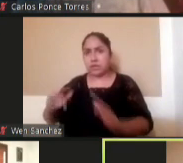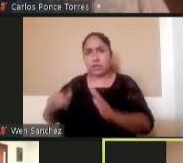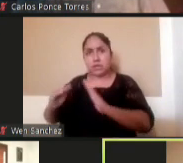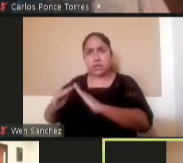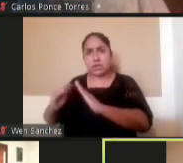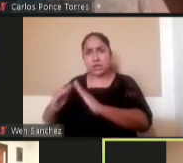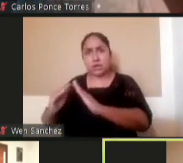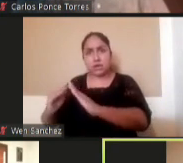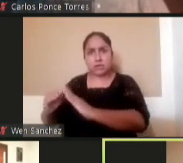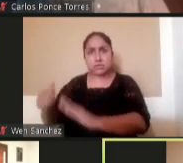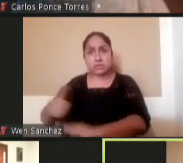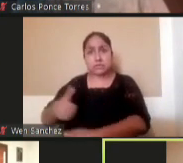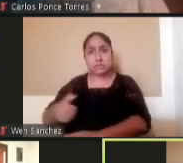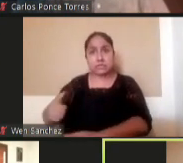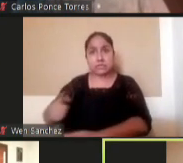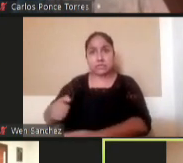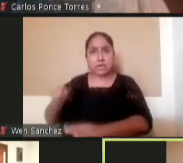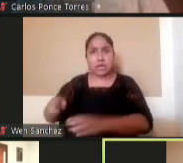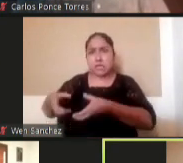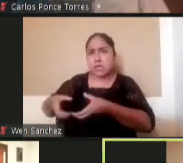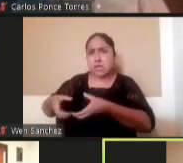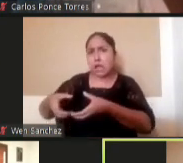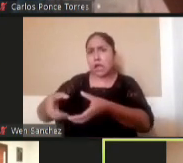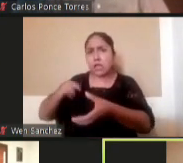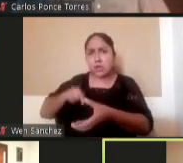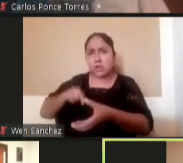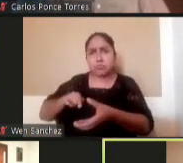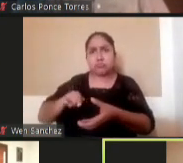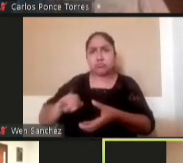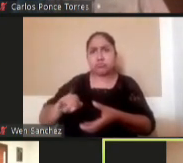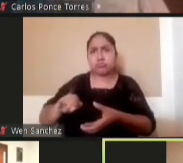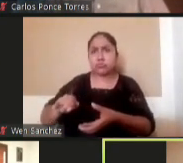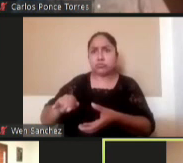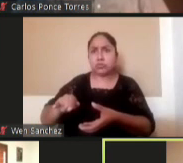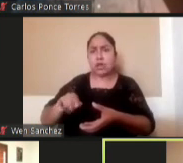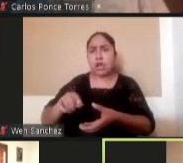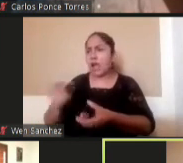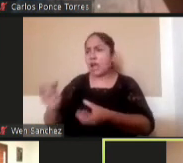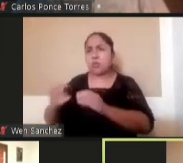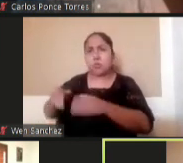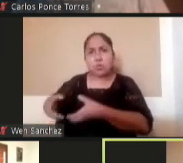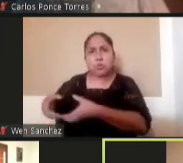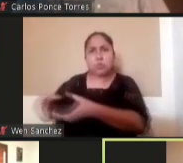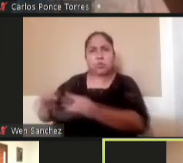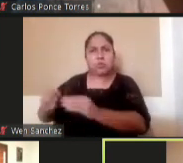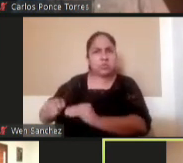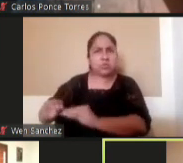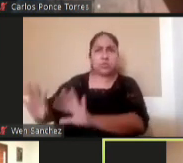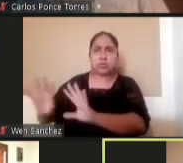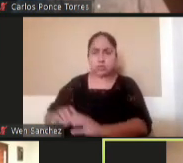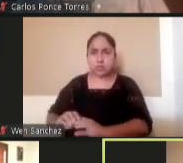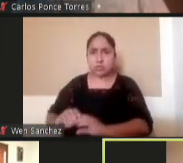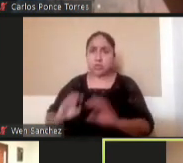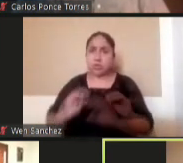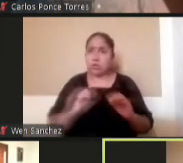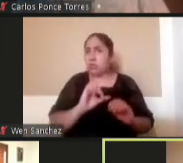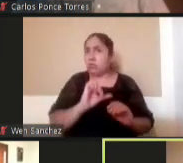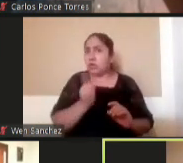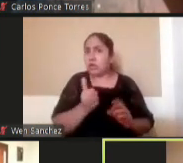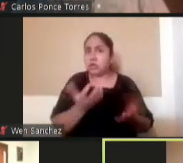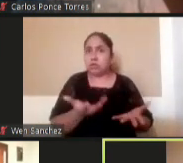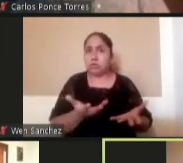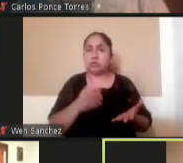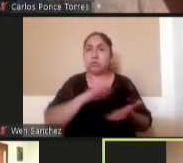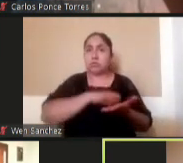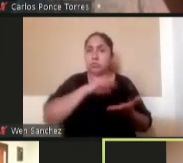no. En Quintas del Valle no se vacían los contenedores, solo seleccionan las bolsas y el resto de residuos se queda en el fondo del contenedor,